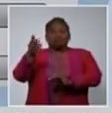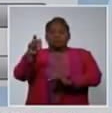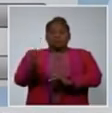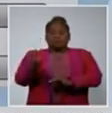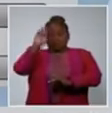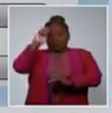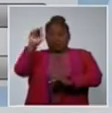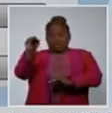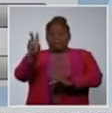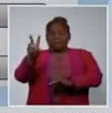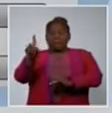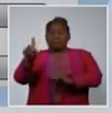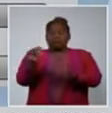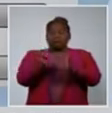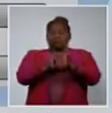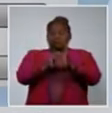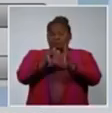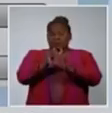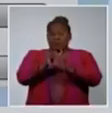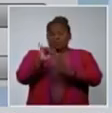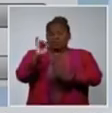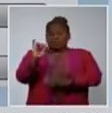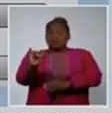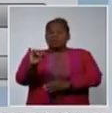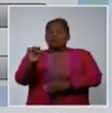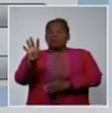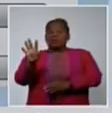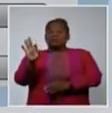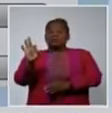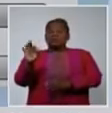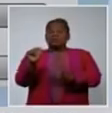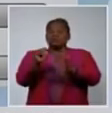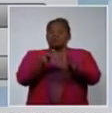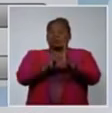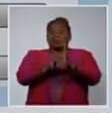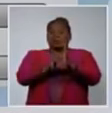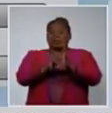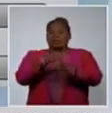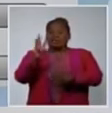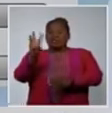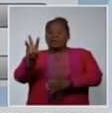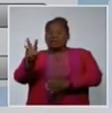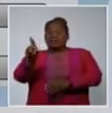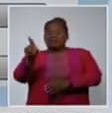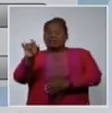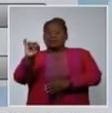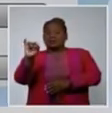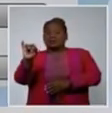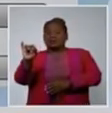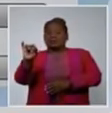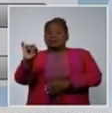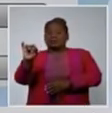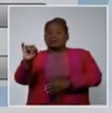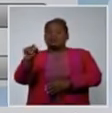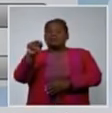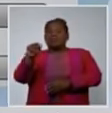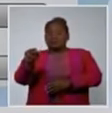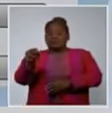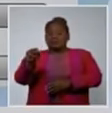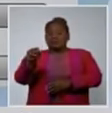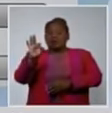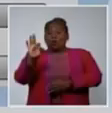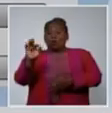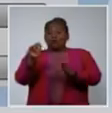millones 628 mil 316 pinturas obtener se disiente a